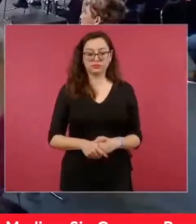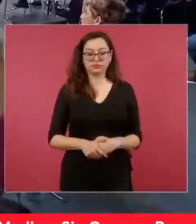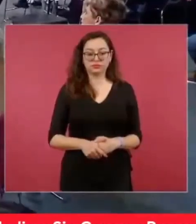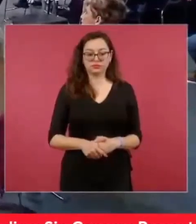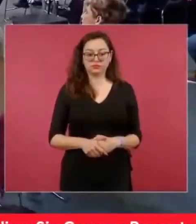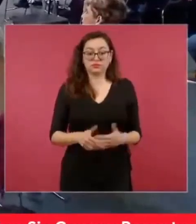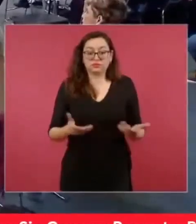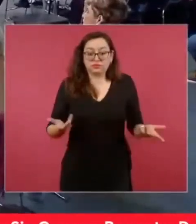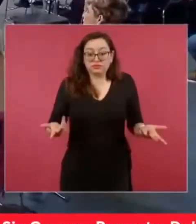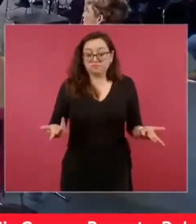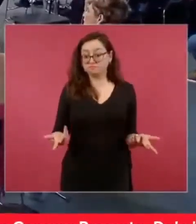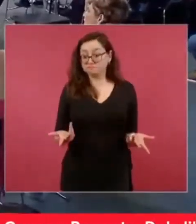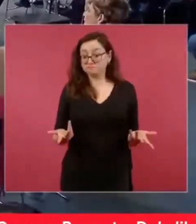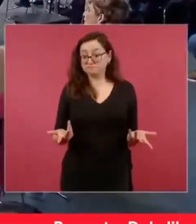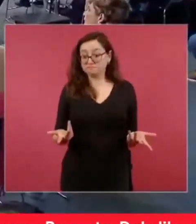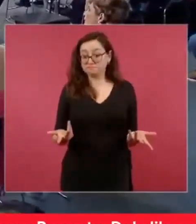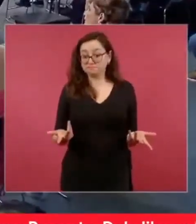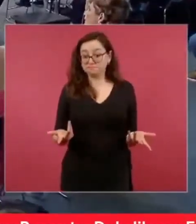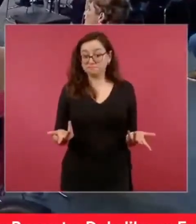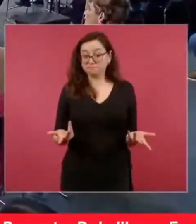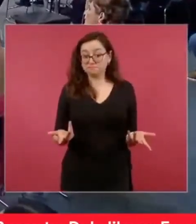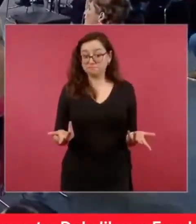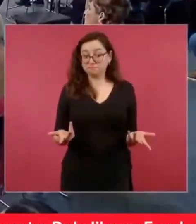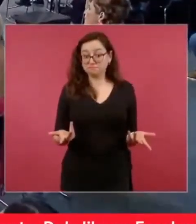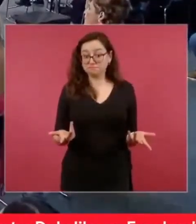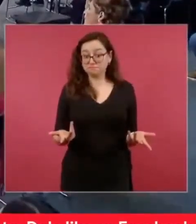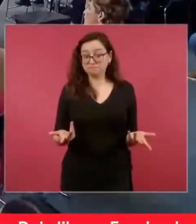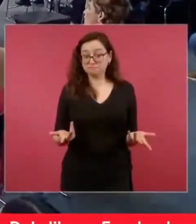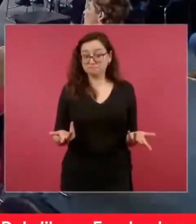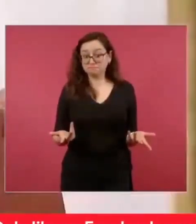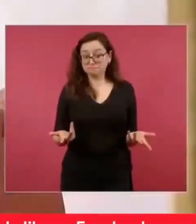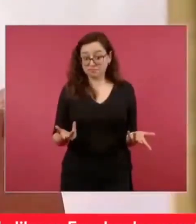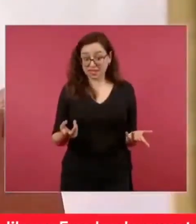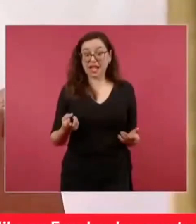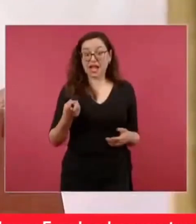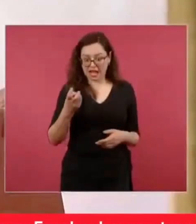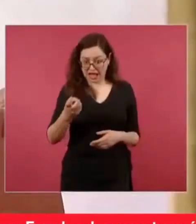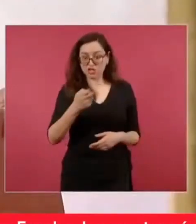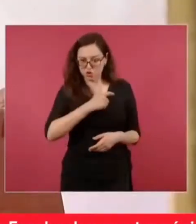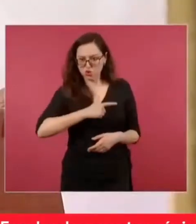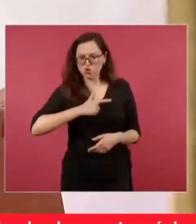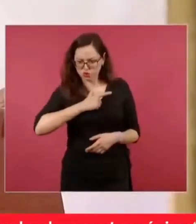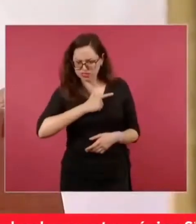entonces Ah eso es lo que quieren que regrese